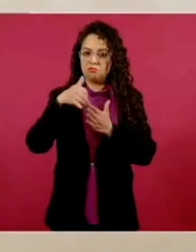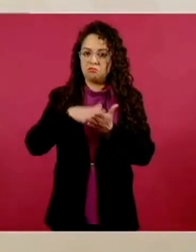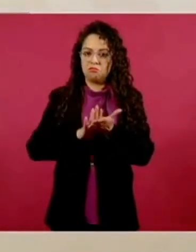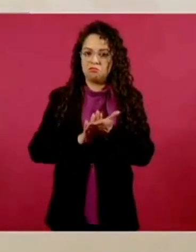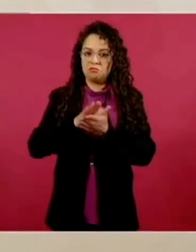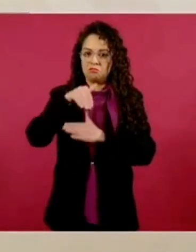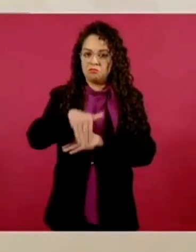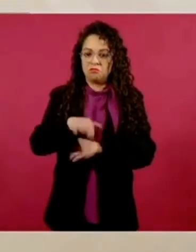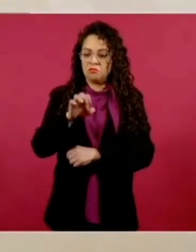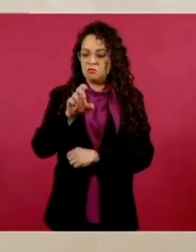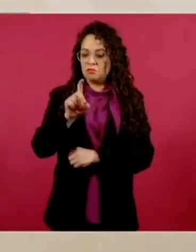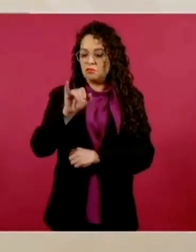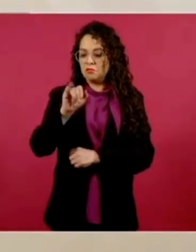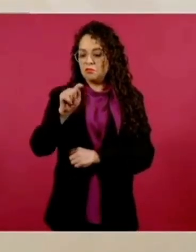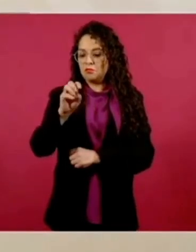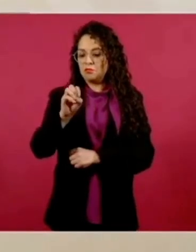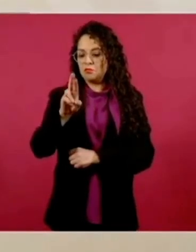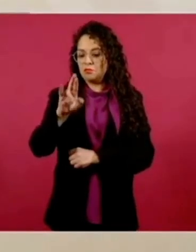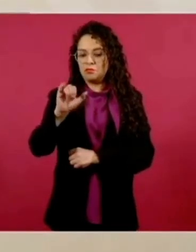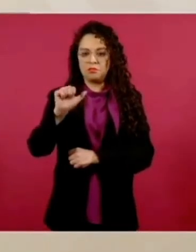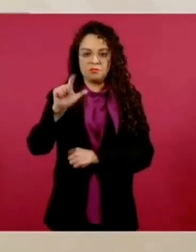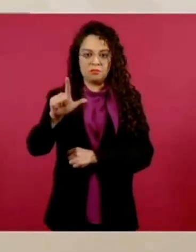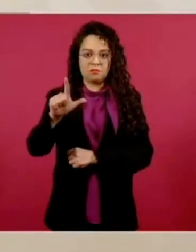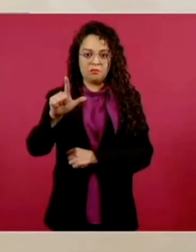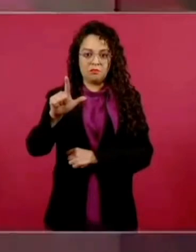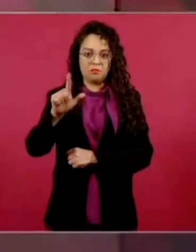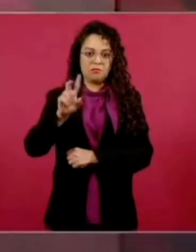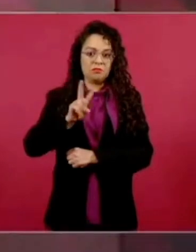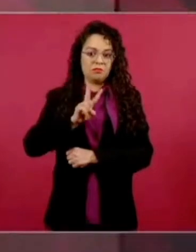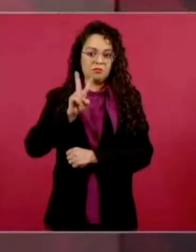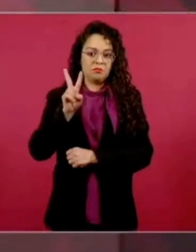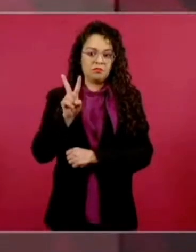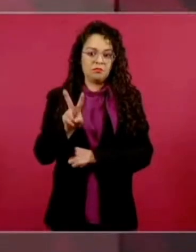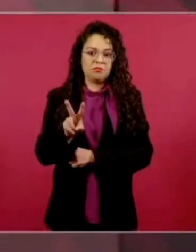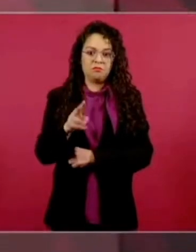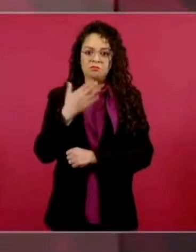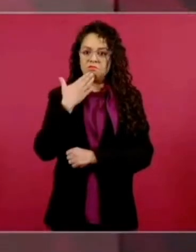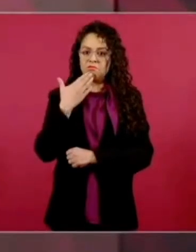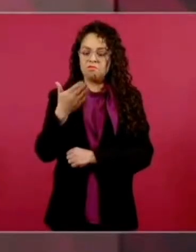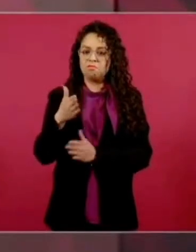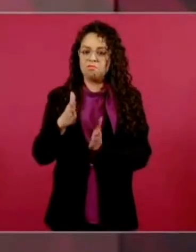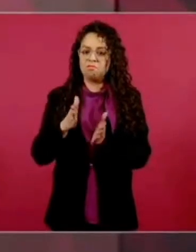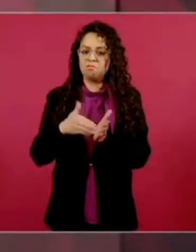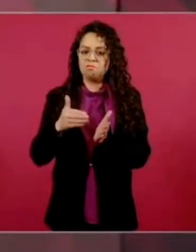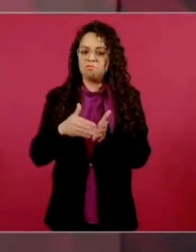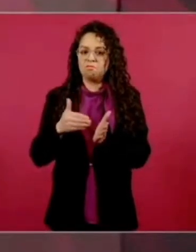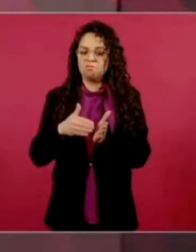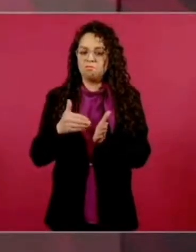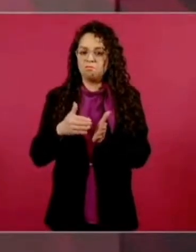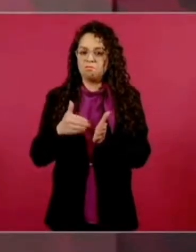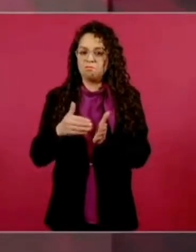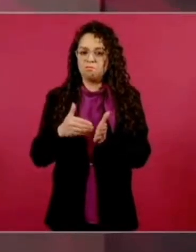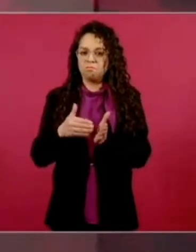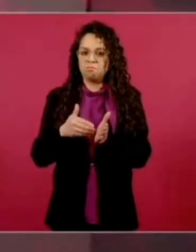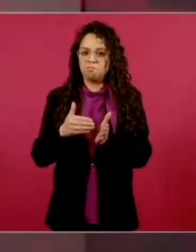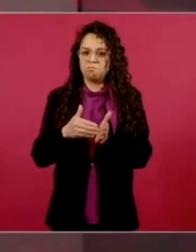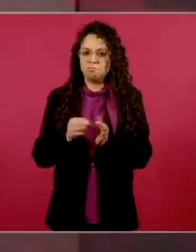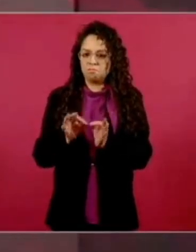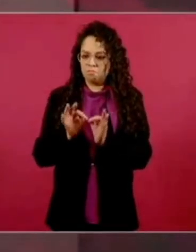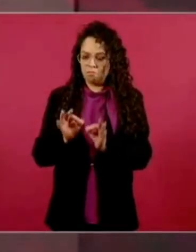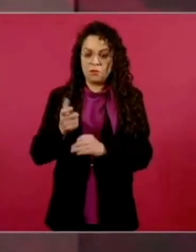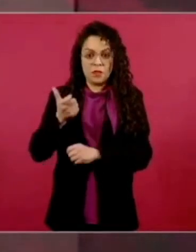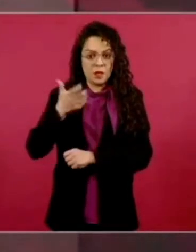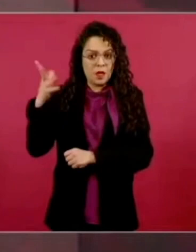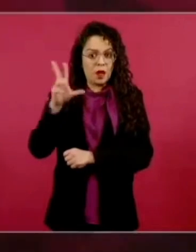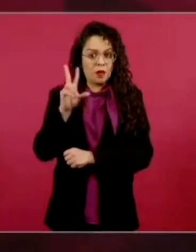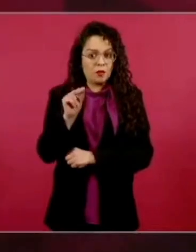Es un papel bueno y creo que no costoso, delgado. La